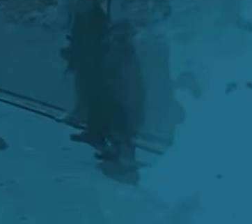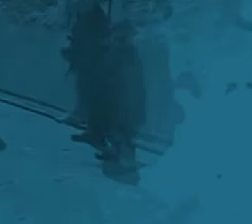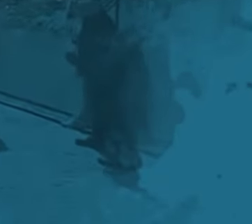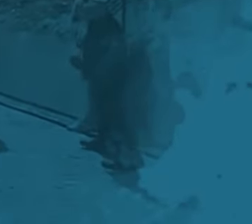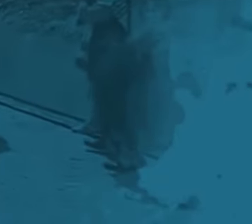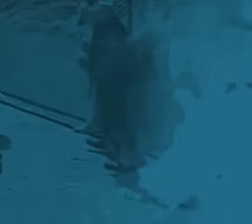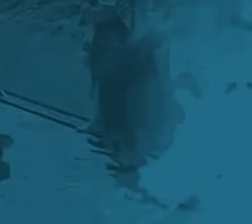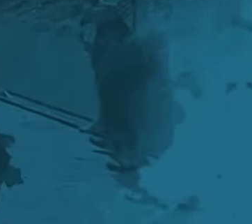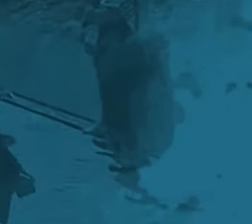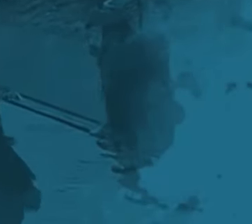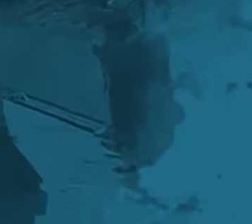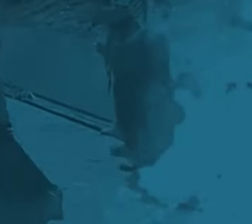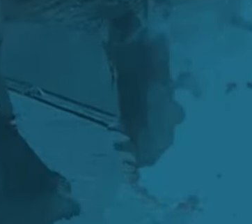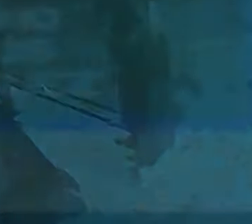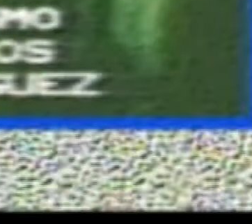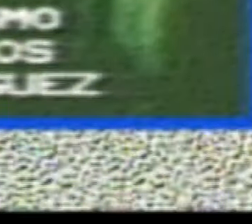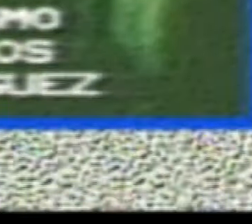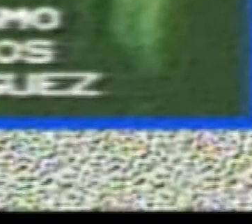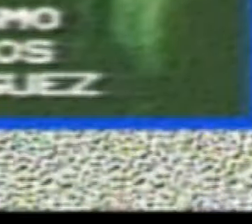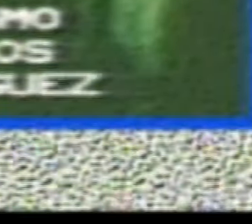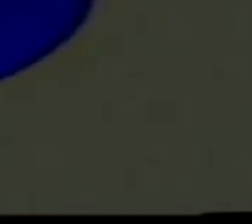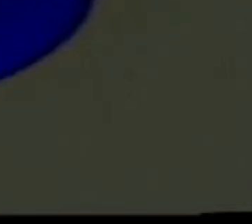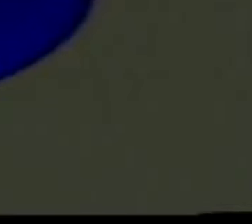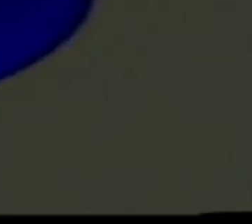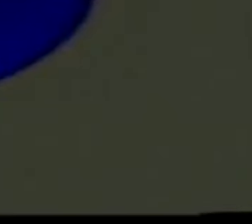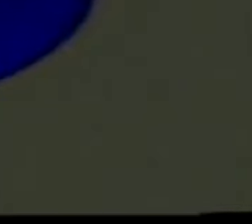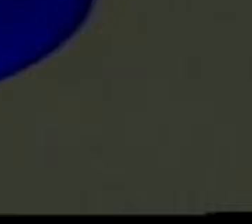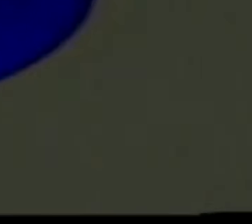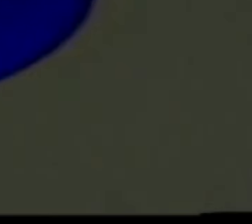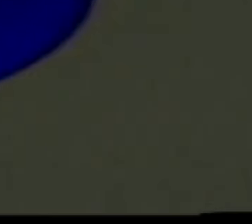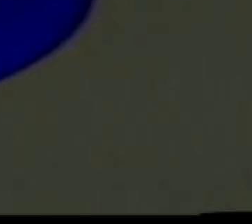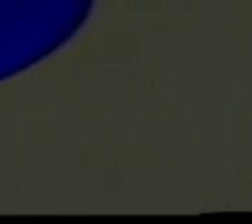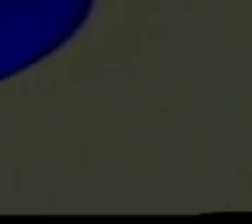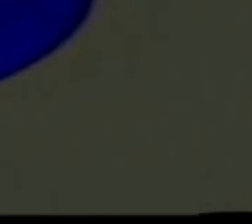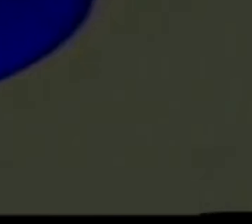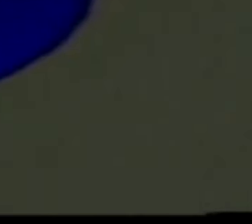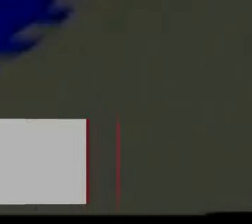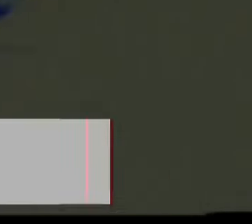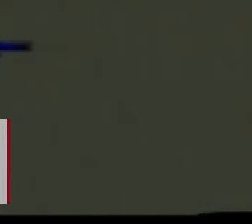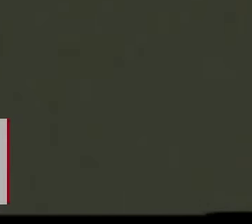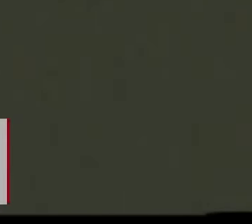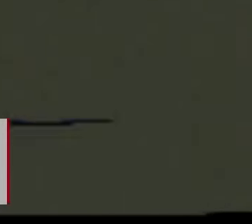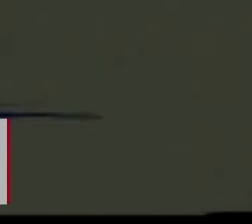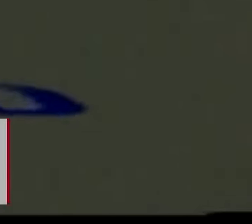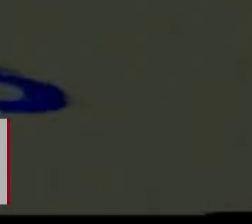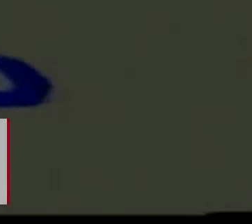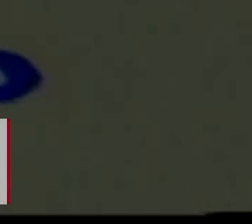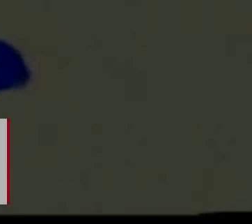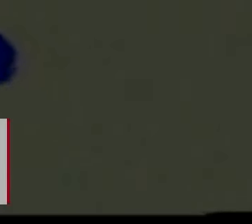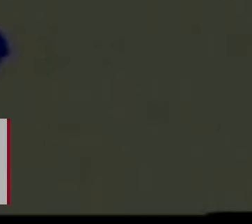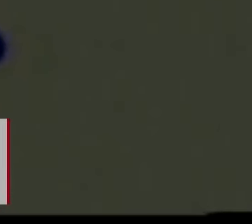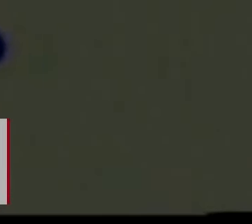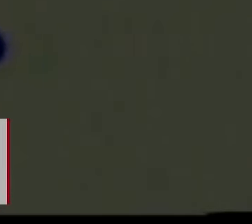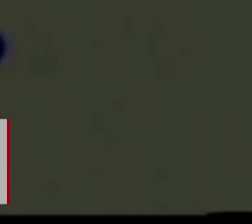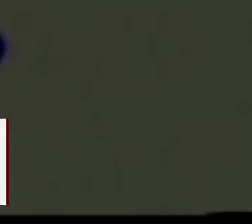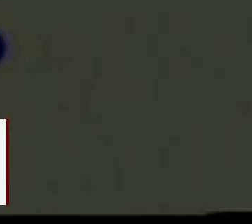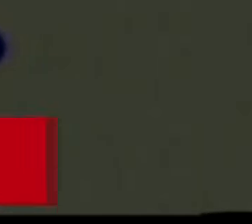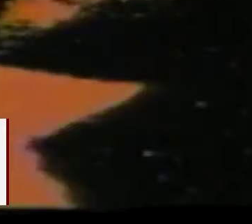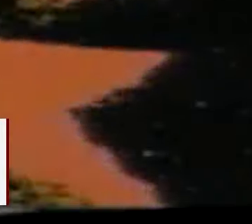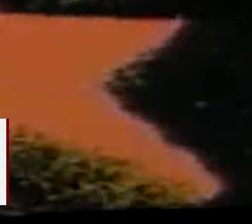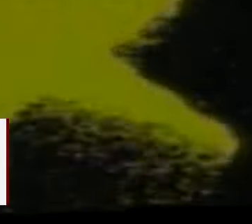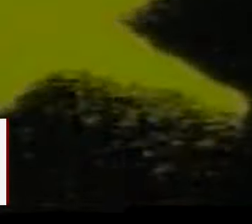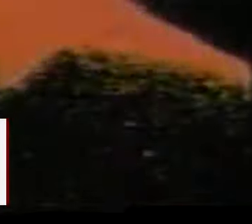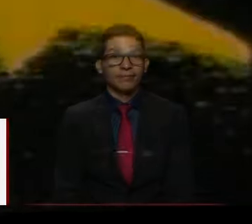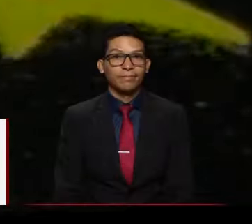Un 3 de julio de 1988, cuando se emitió por primera vez la señal del canal regional con 24 horas semanales de